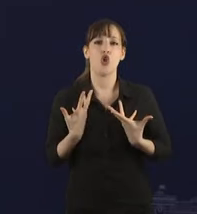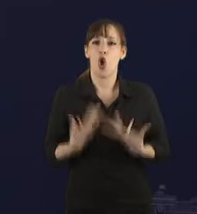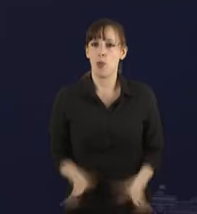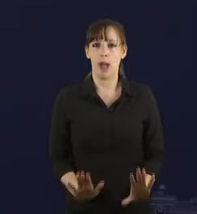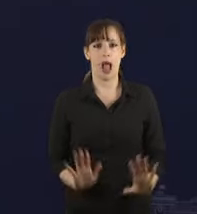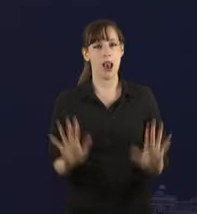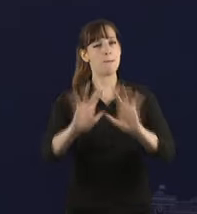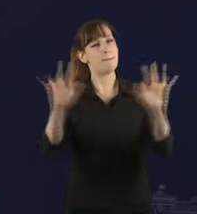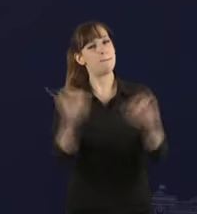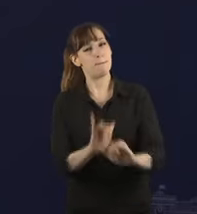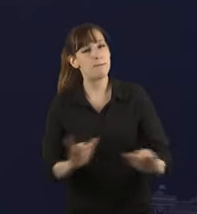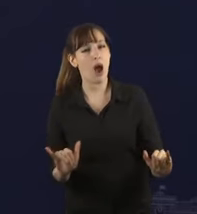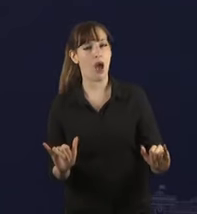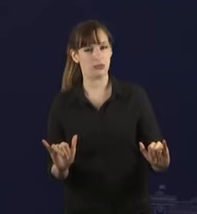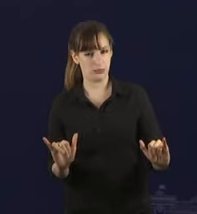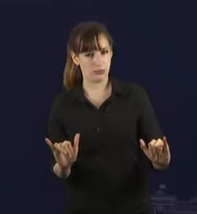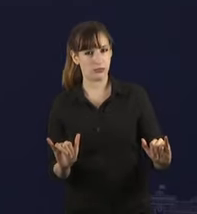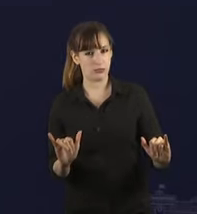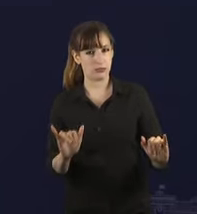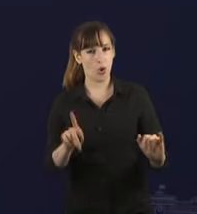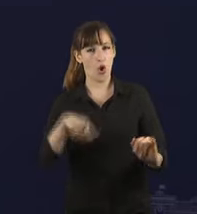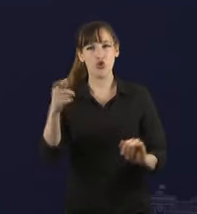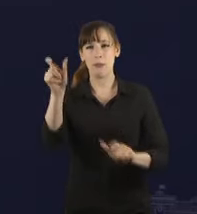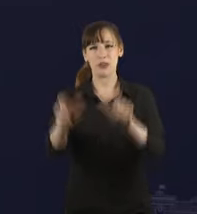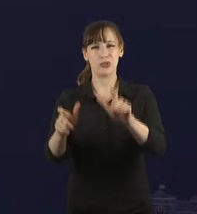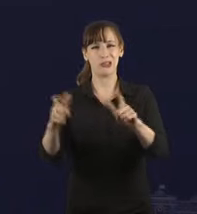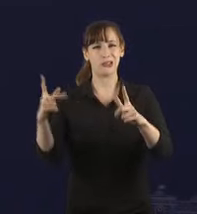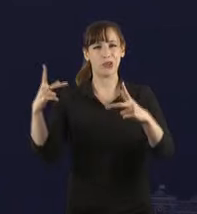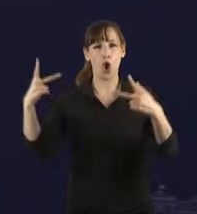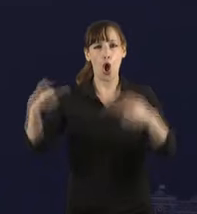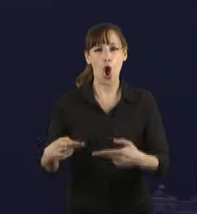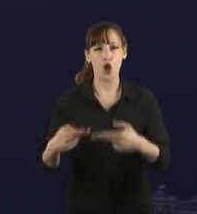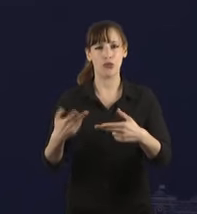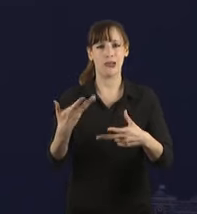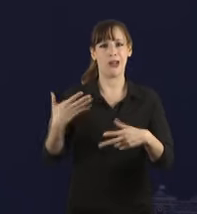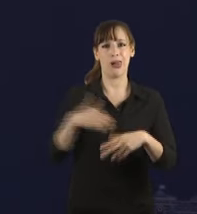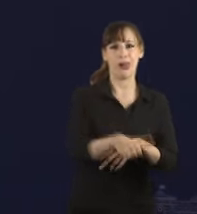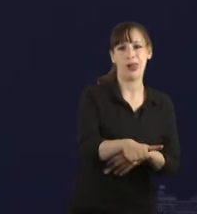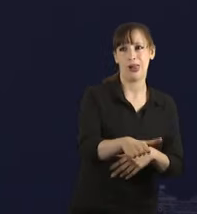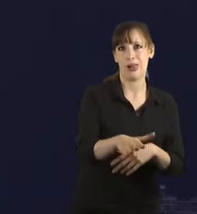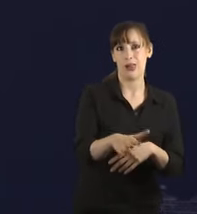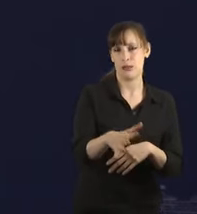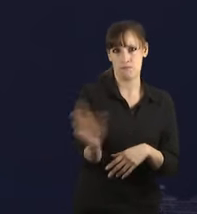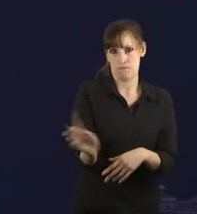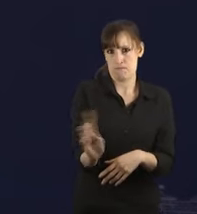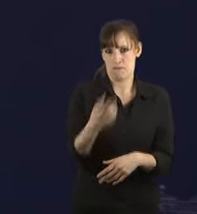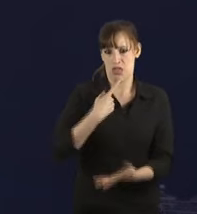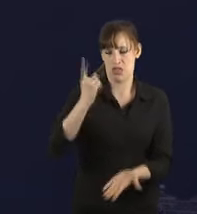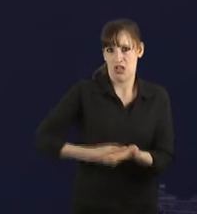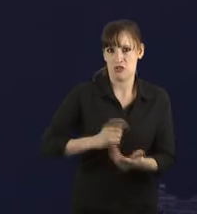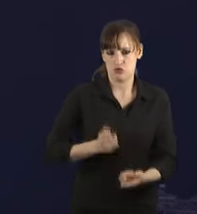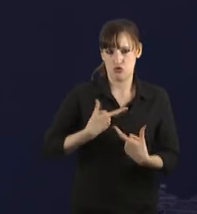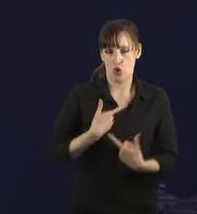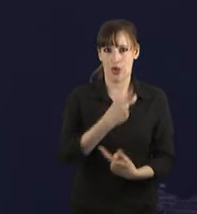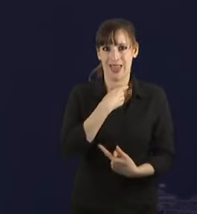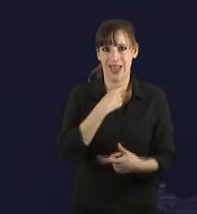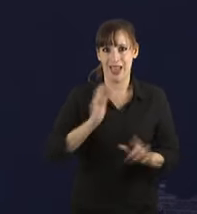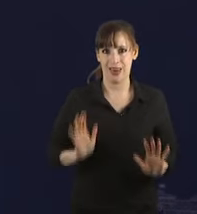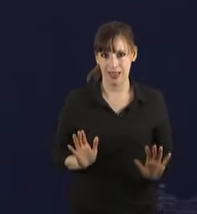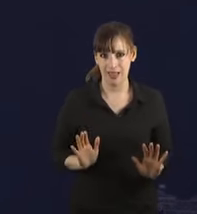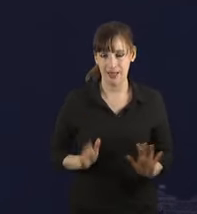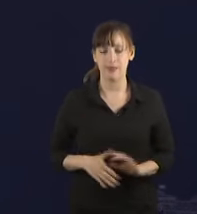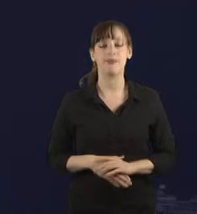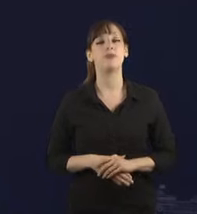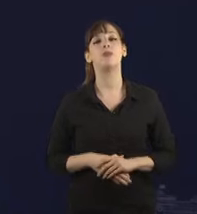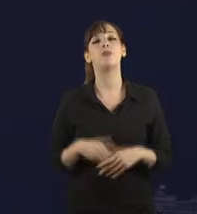paz y sin que nadie les impida tener la libertad de tomar sus propias decisiones solo a título